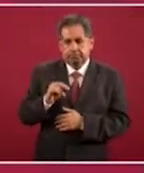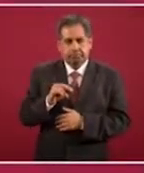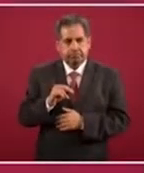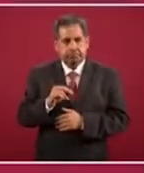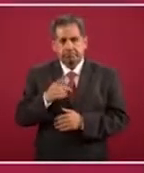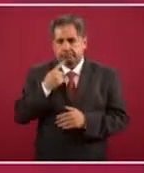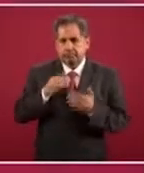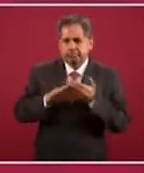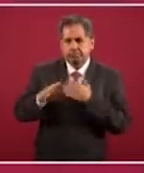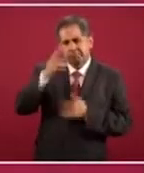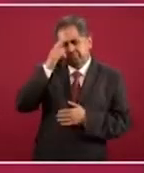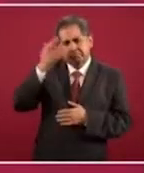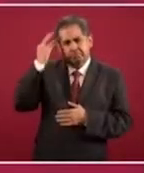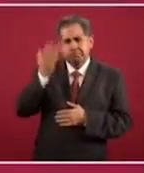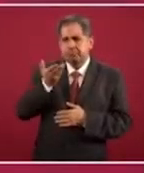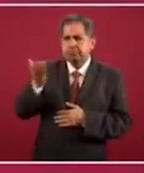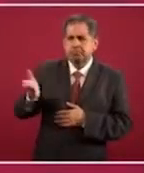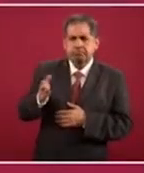Creo que ya lo había hecho